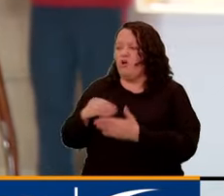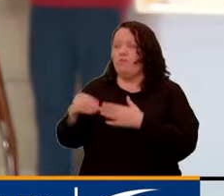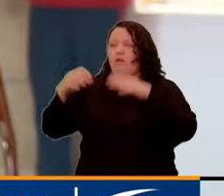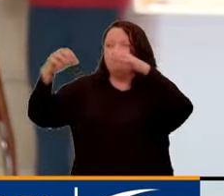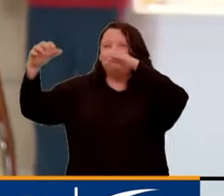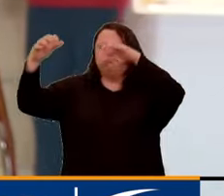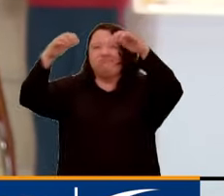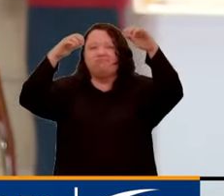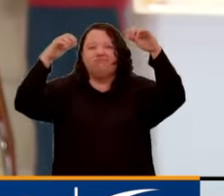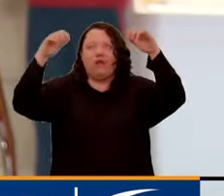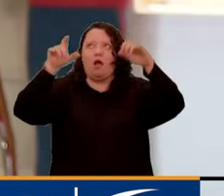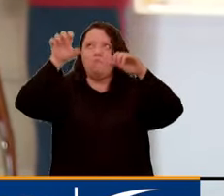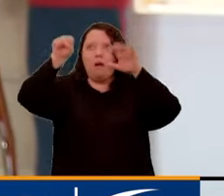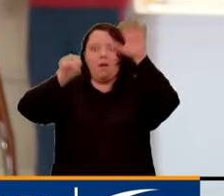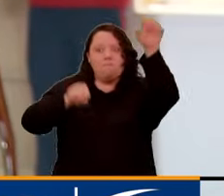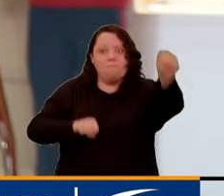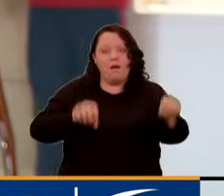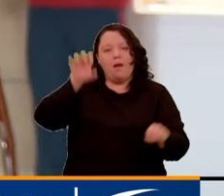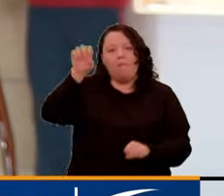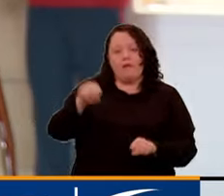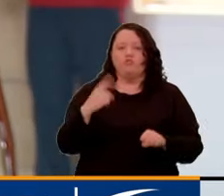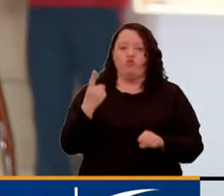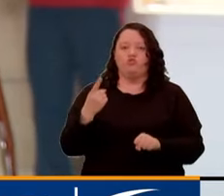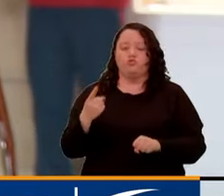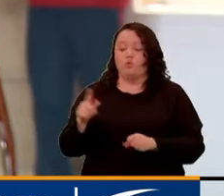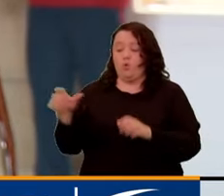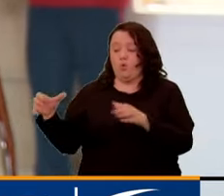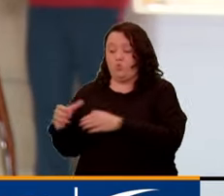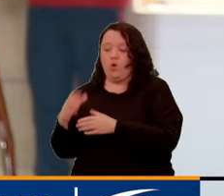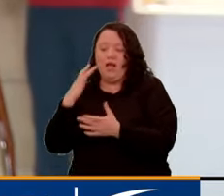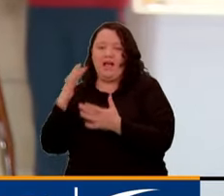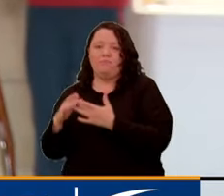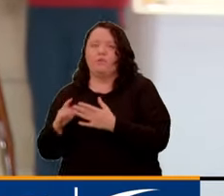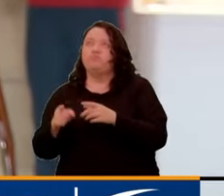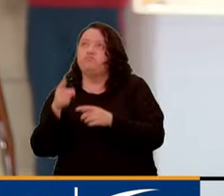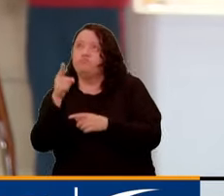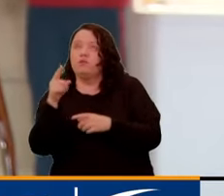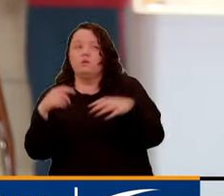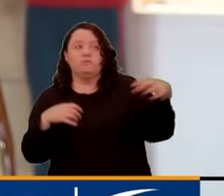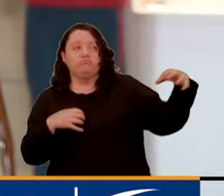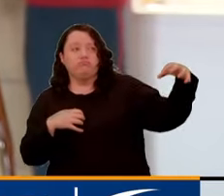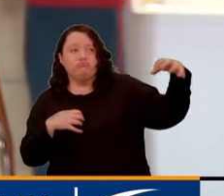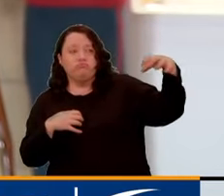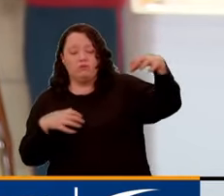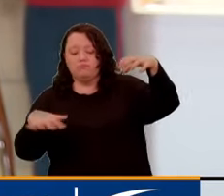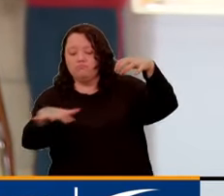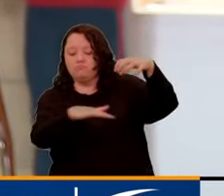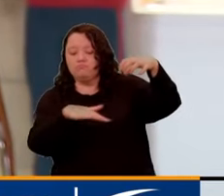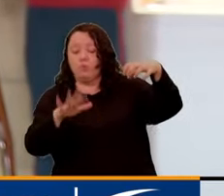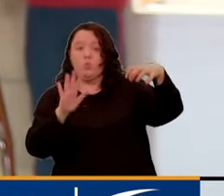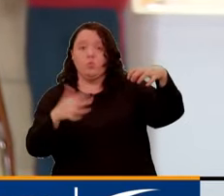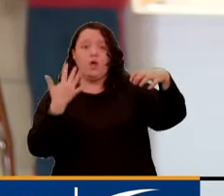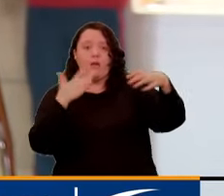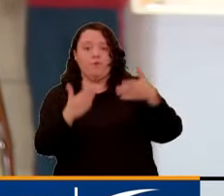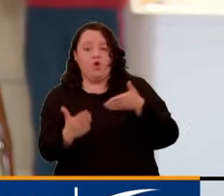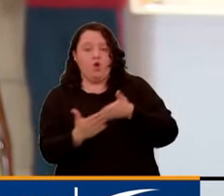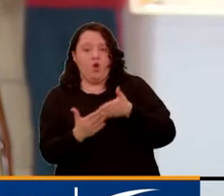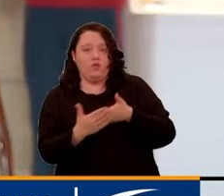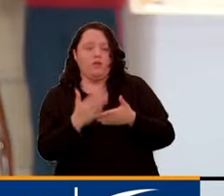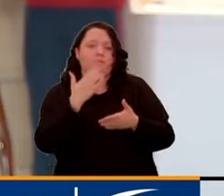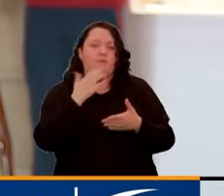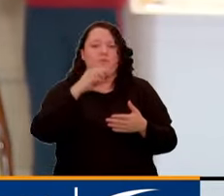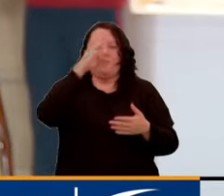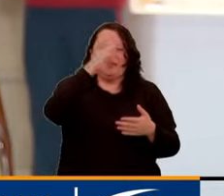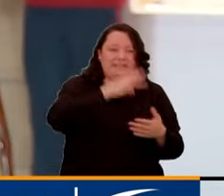un equipo tiene la capacidad de derribar estas aeronaves cuando se acerquen a lugares que pueden ser atacados como las bases